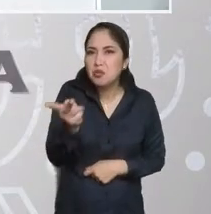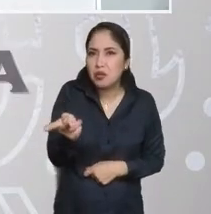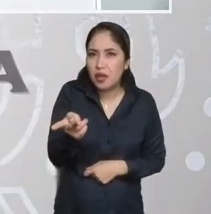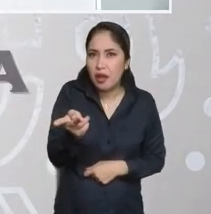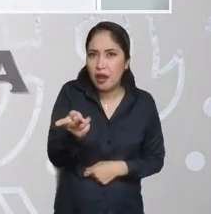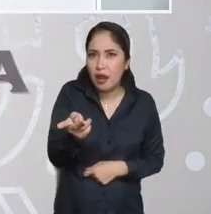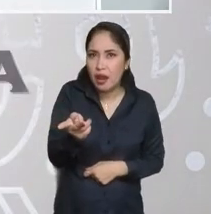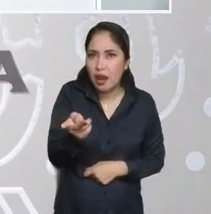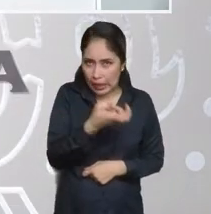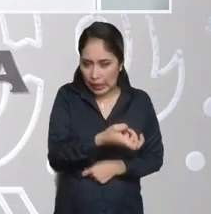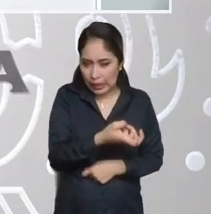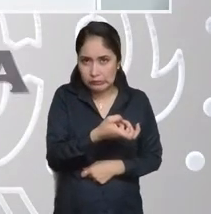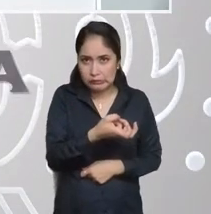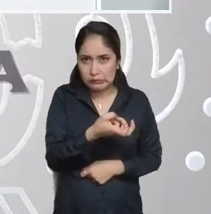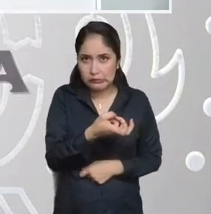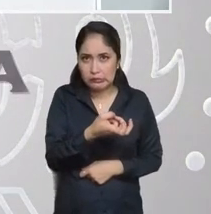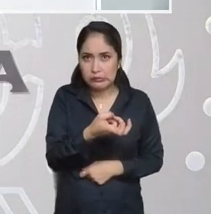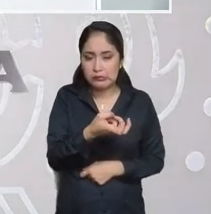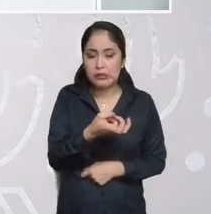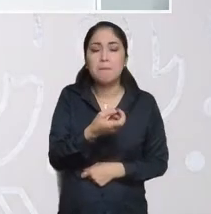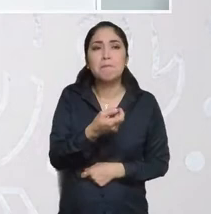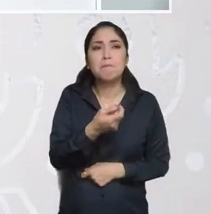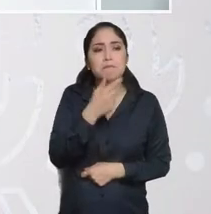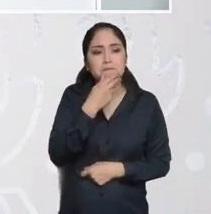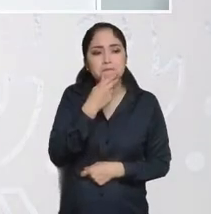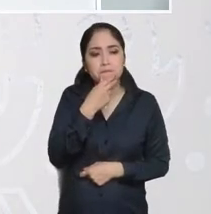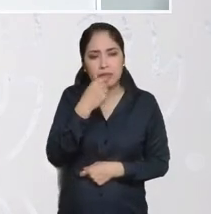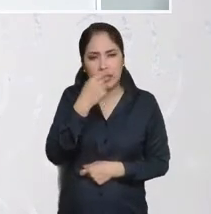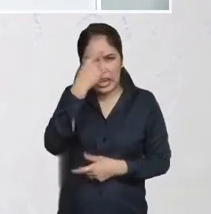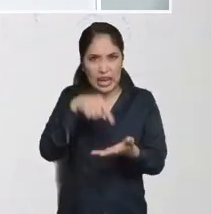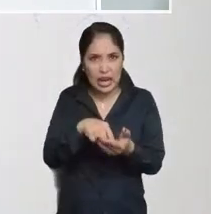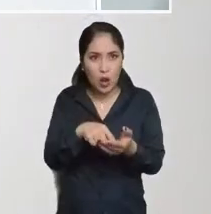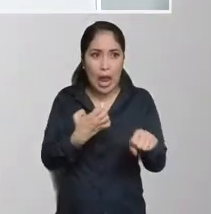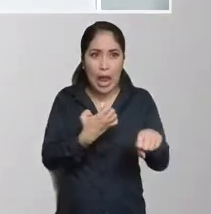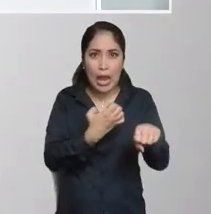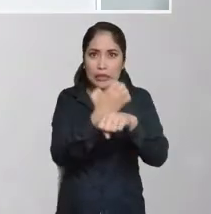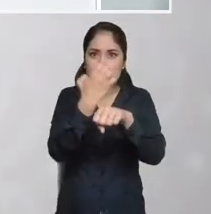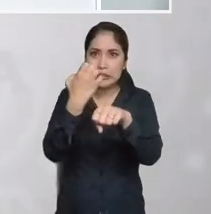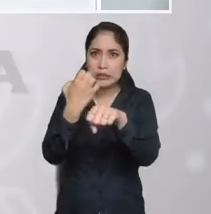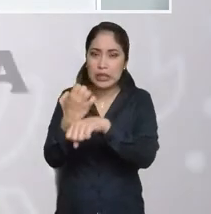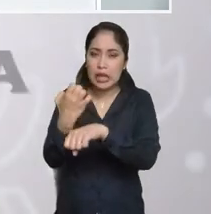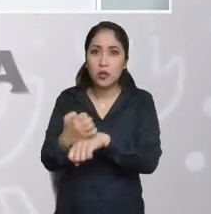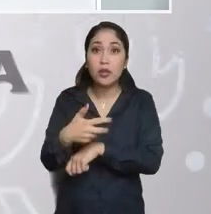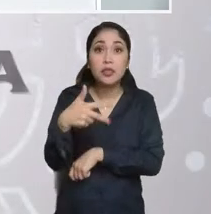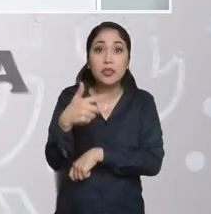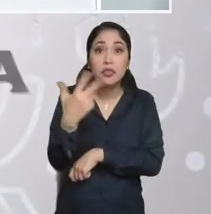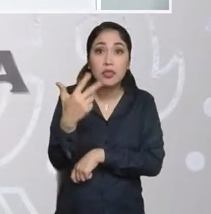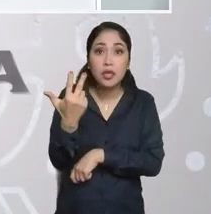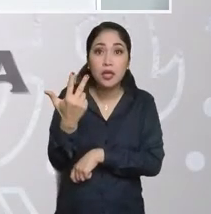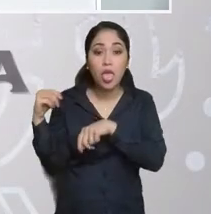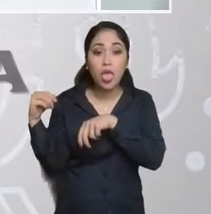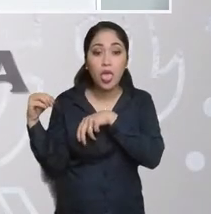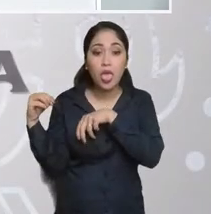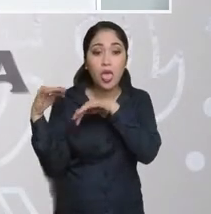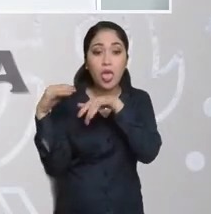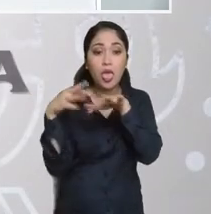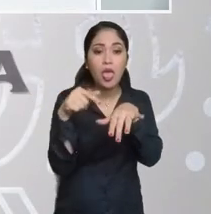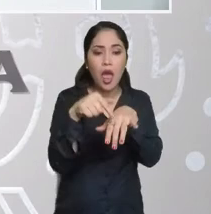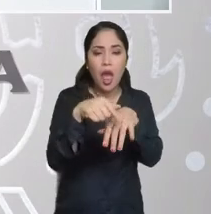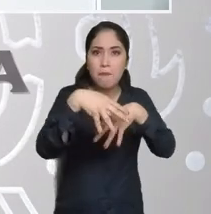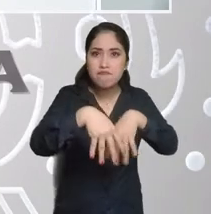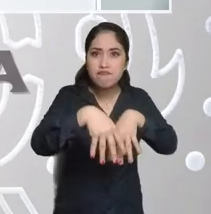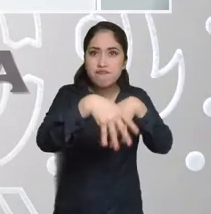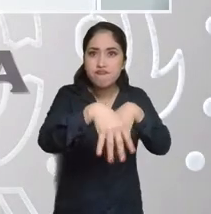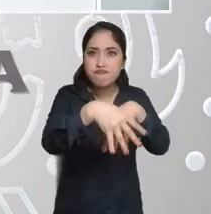fueron creo que 13 estados los que participaron junto con la Ciudad de México en esta movilización. Preguntarle cuál es su